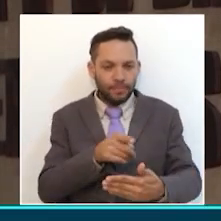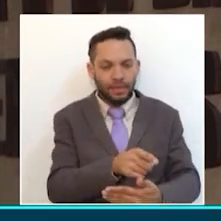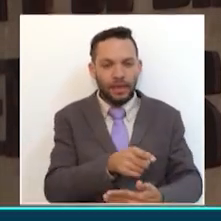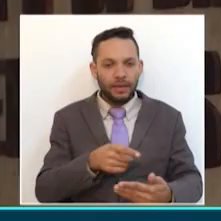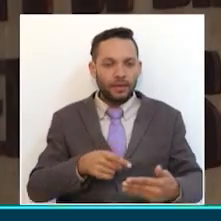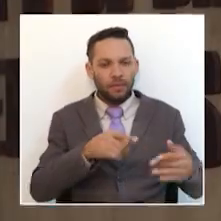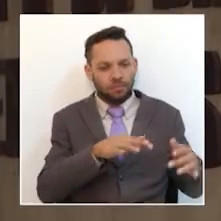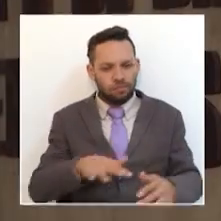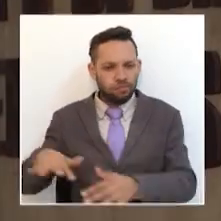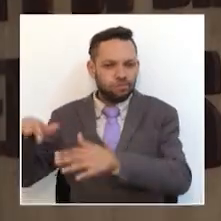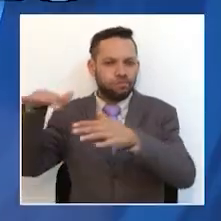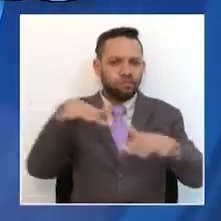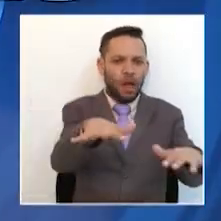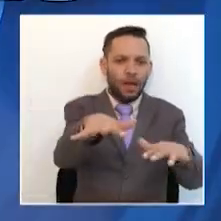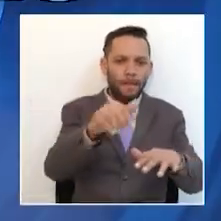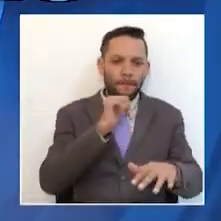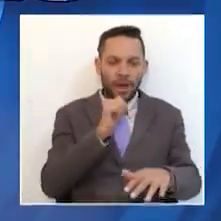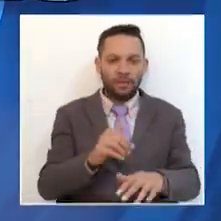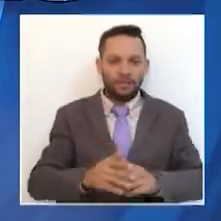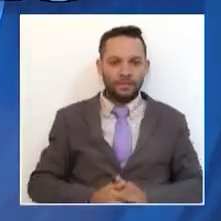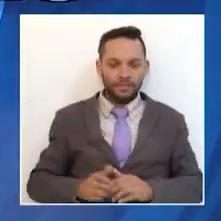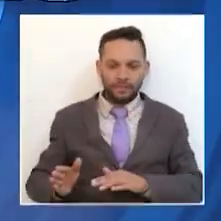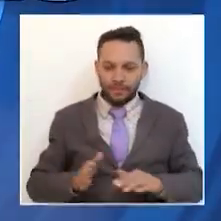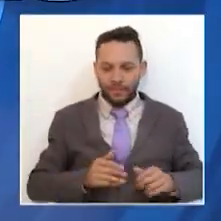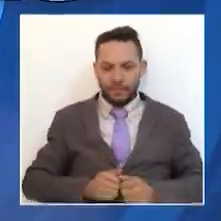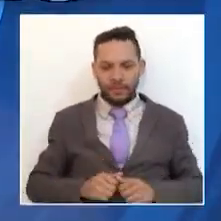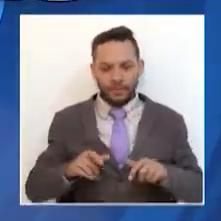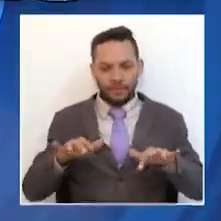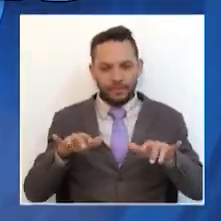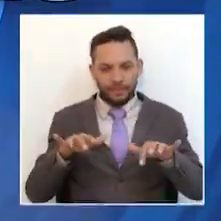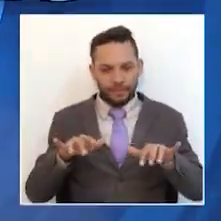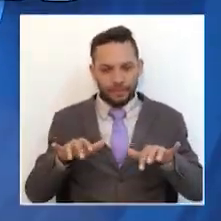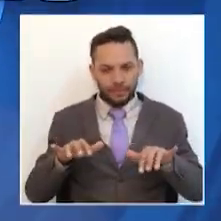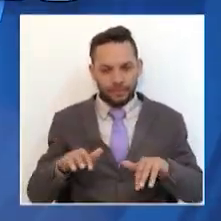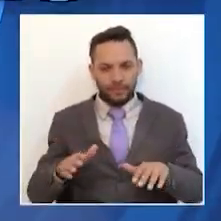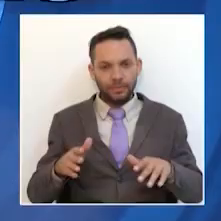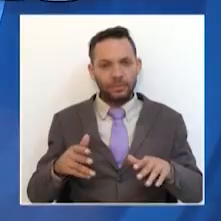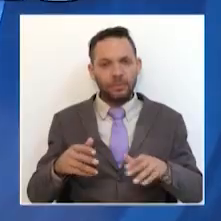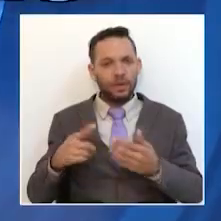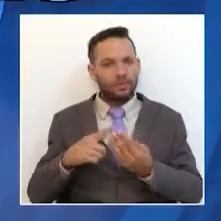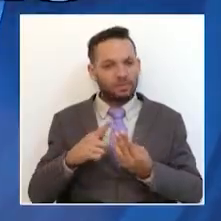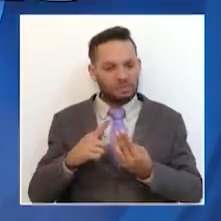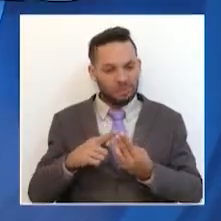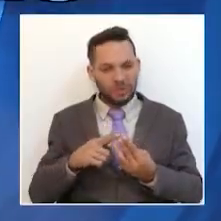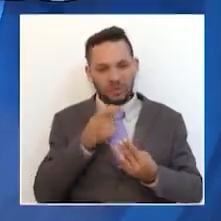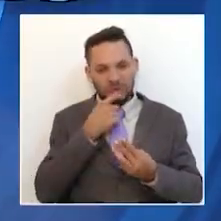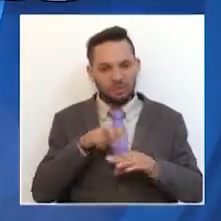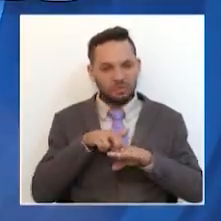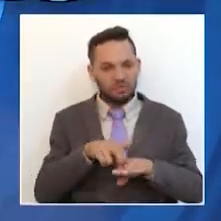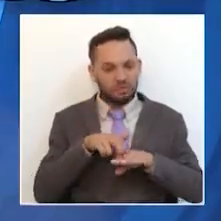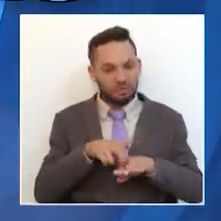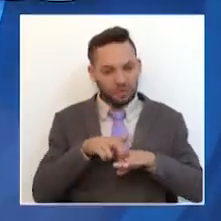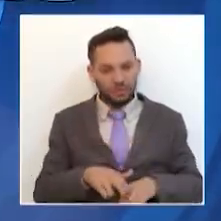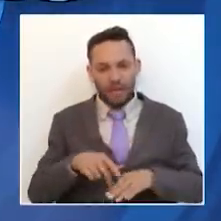avenida torrencial o avalancha aguas abajo. La Secretaría de Tránsito de Manizales anunció el cierre de algunas conexiones en la avenida